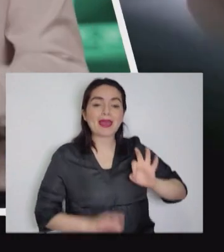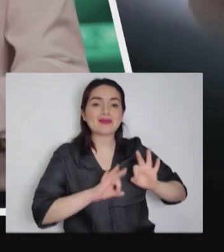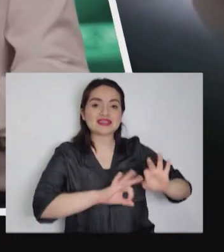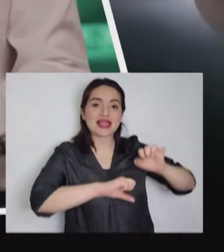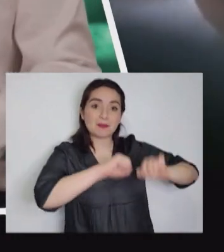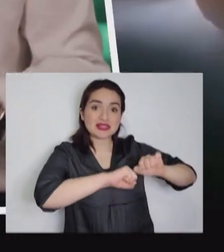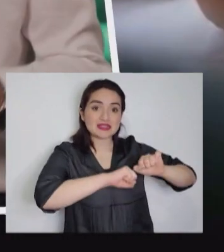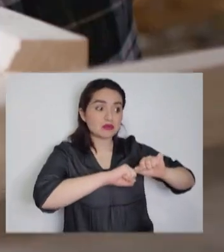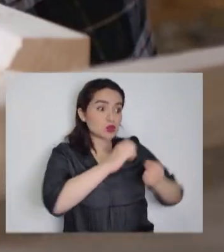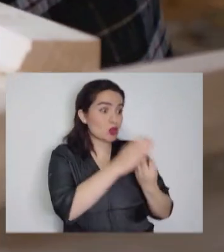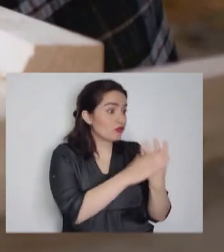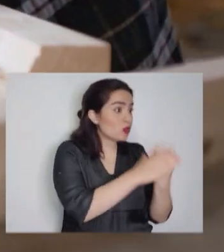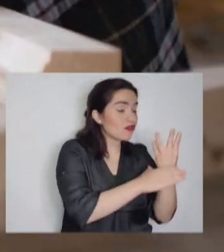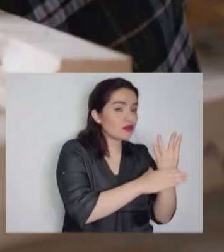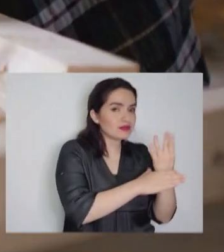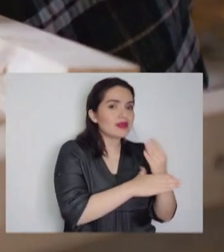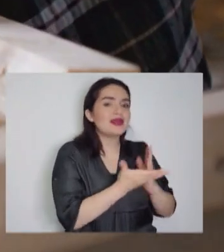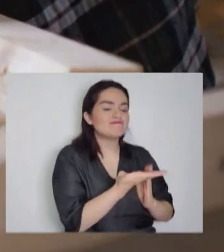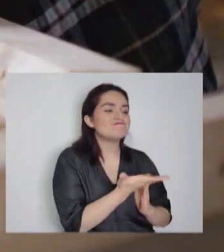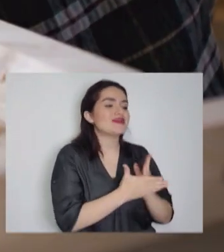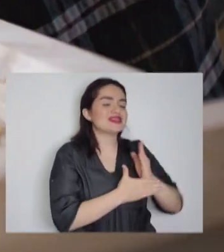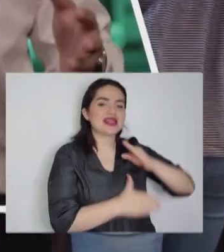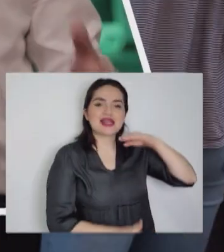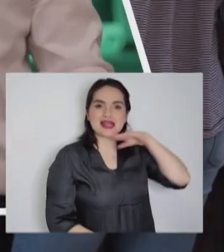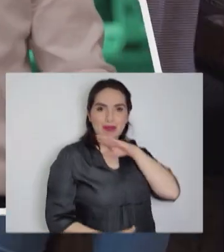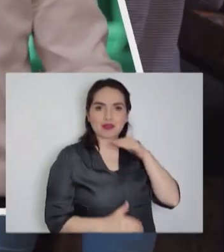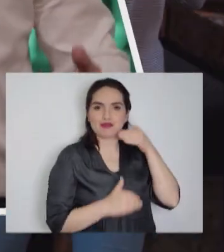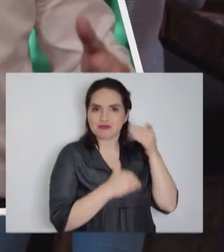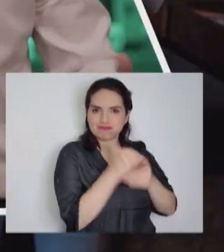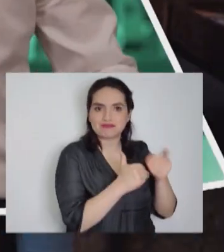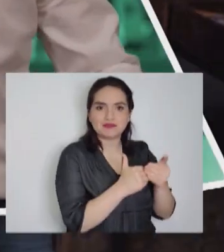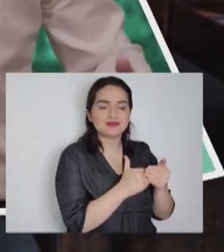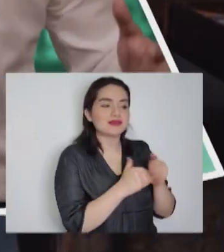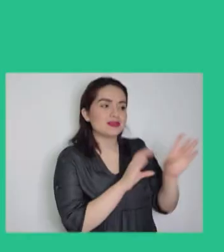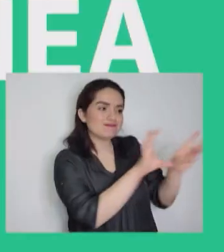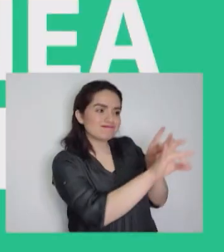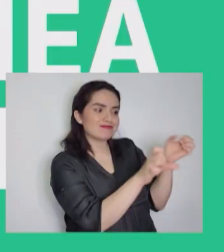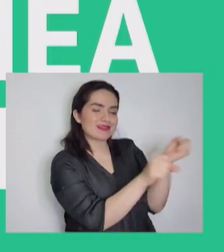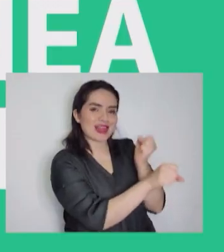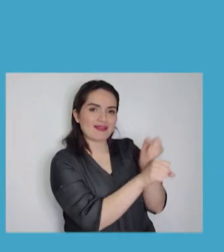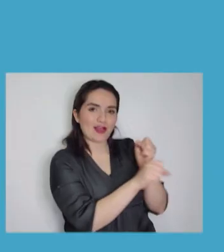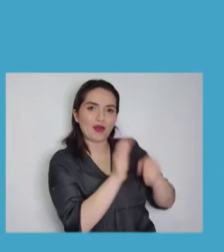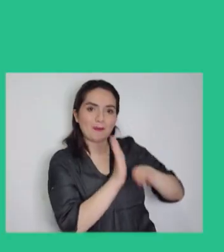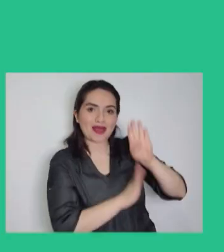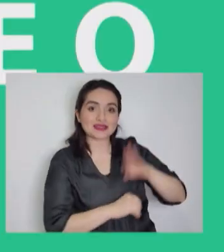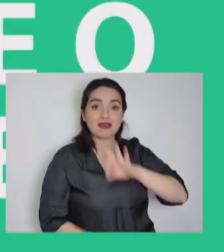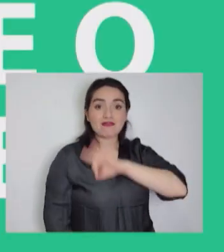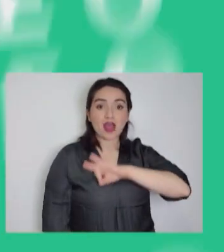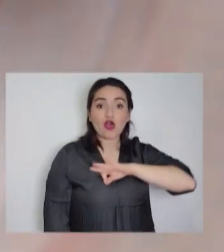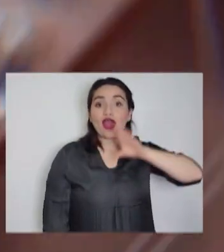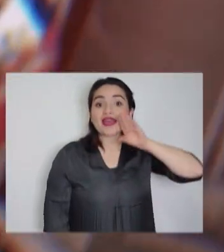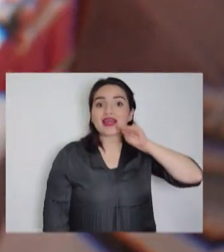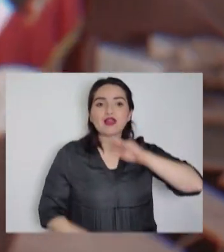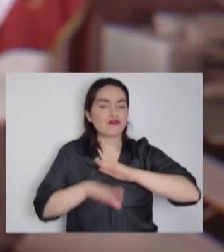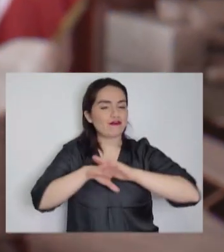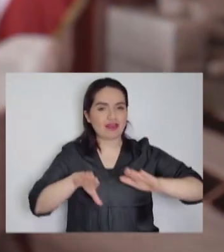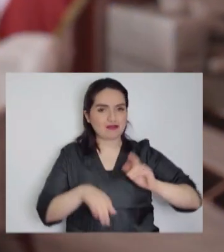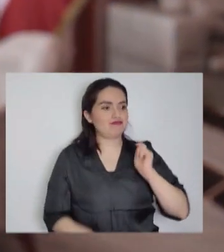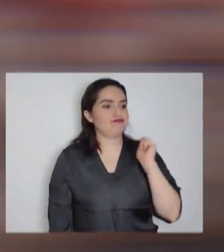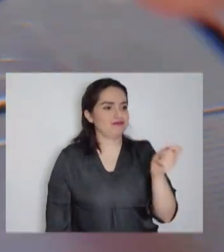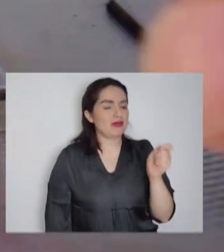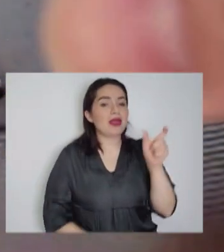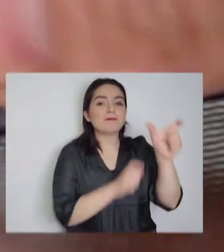para el factoring y para permitir que los nuevos unicornios surjan en forma más espontánea, generando más empleo. Y que el Banco del